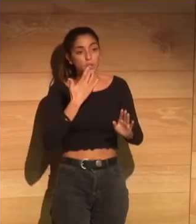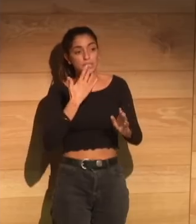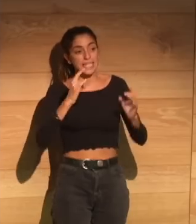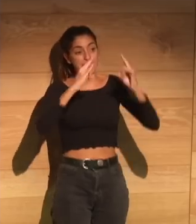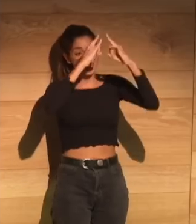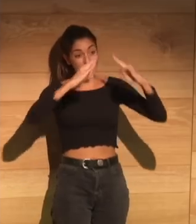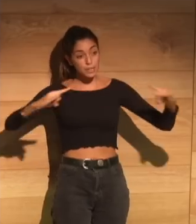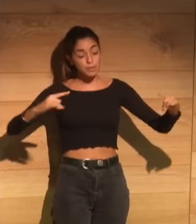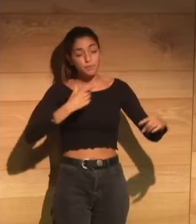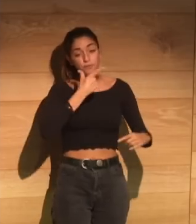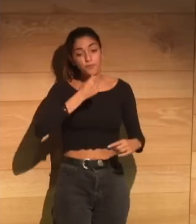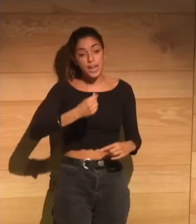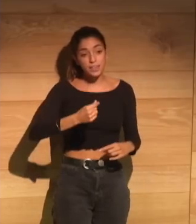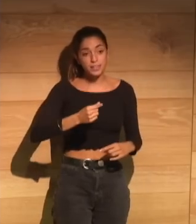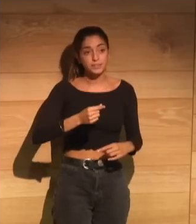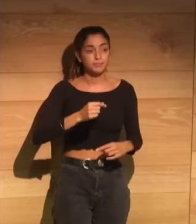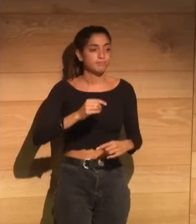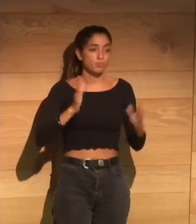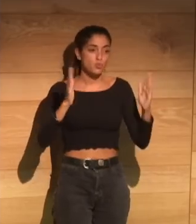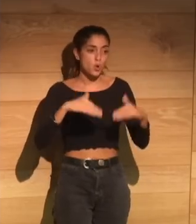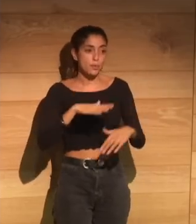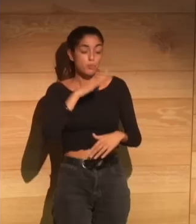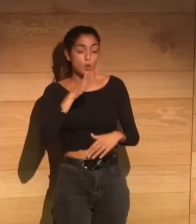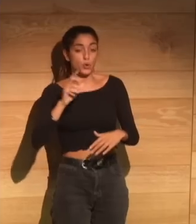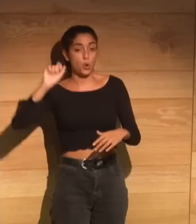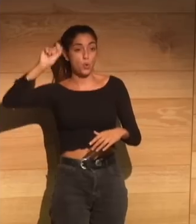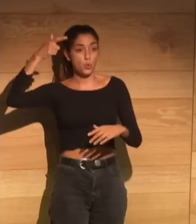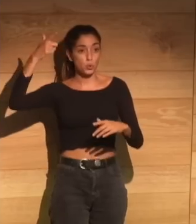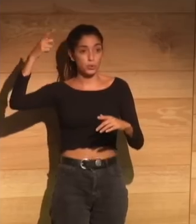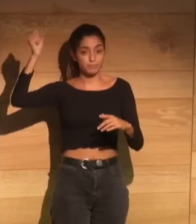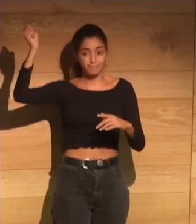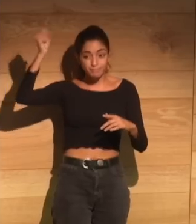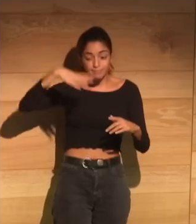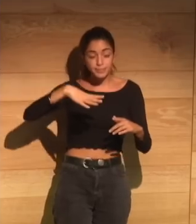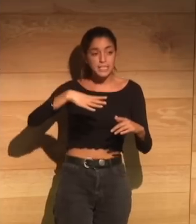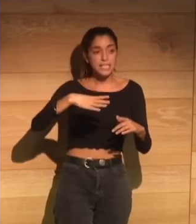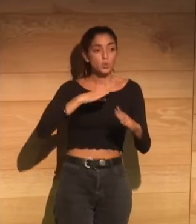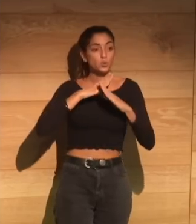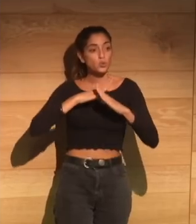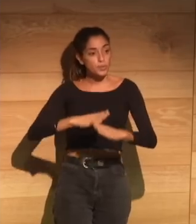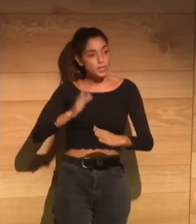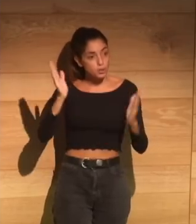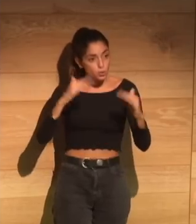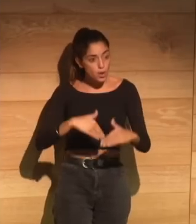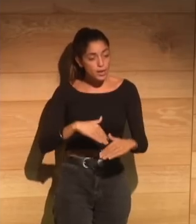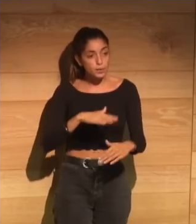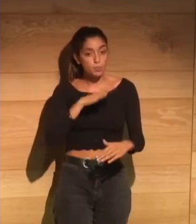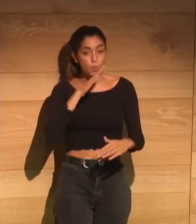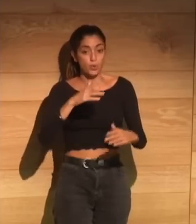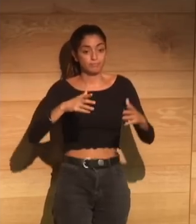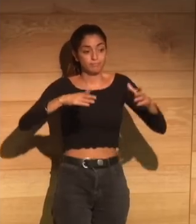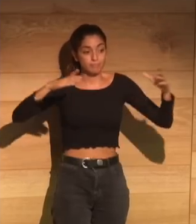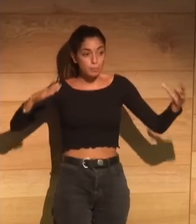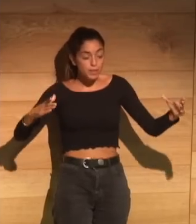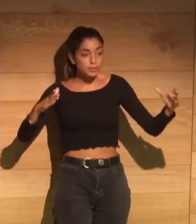ser tan fácil con eficiencia tener la cantidad de luz suficiente, claro, y la definición suficiente por el tamaño, por la distancia, etcétera.